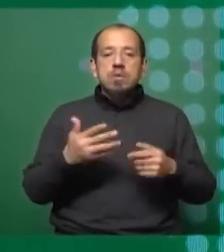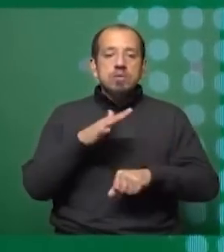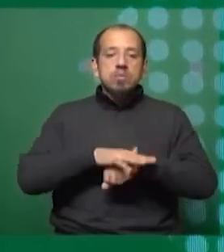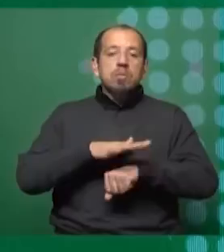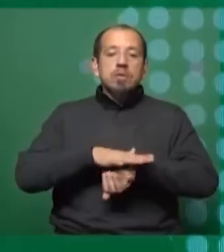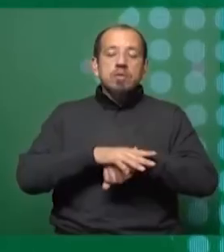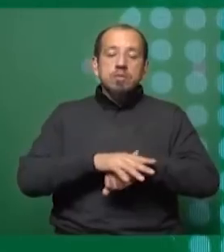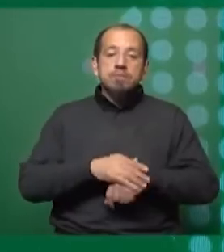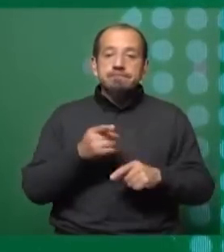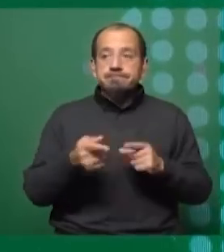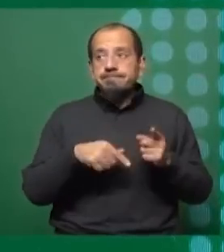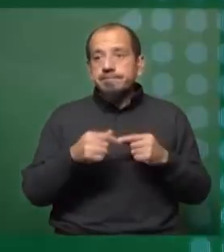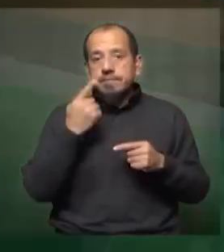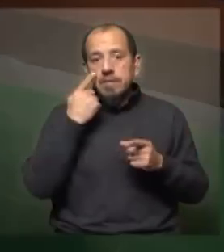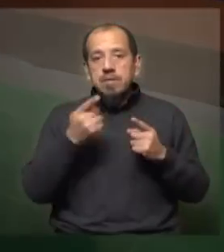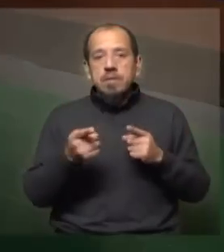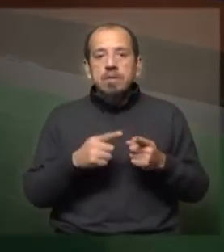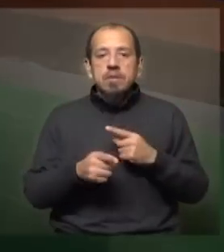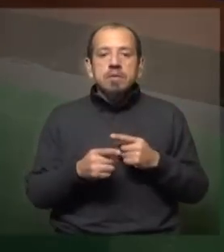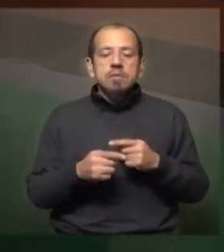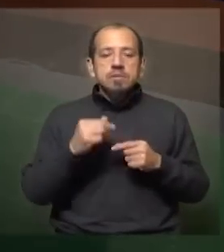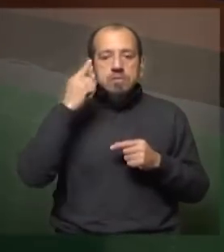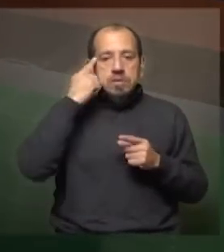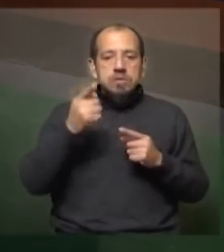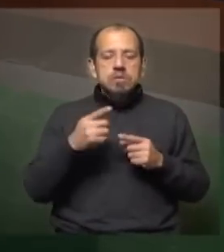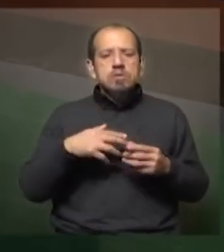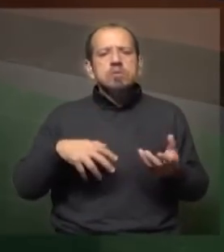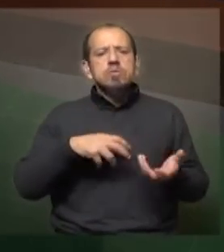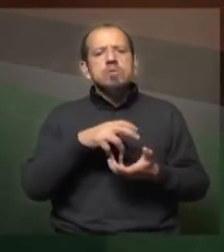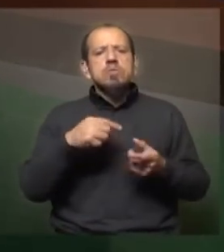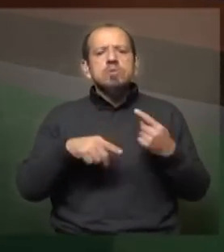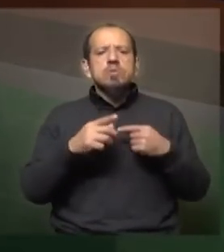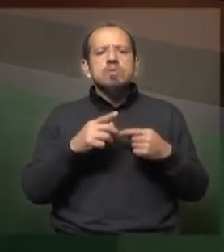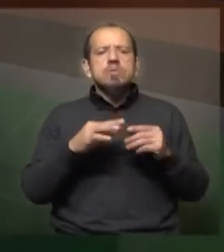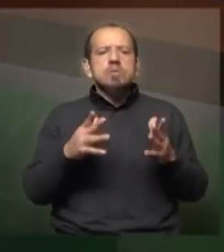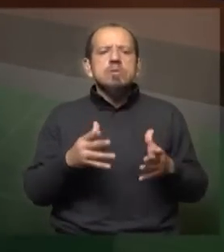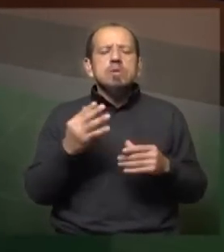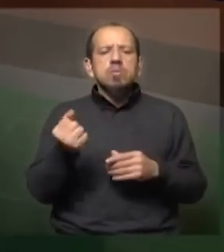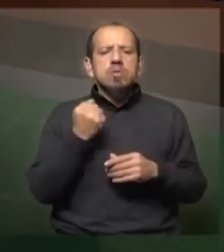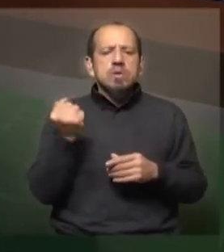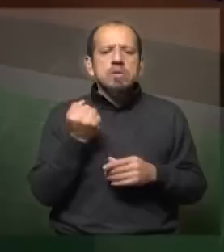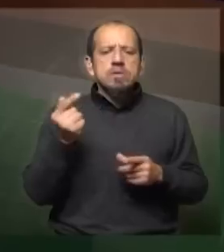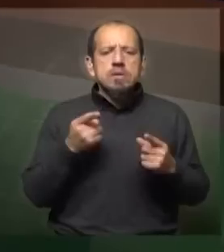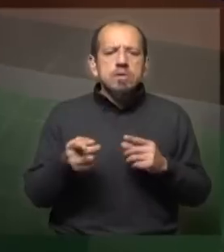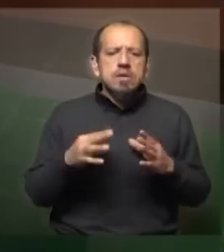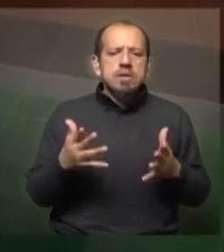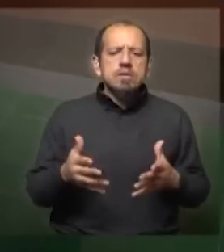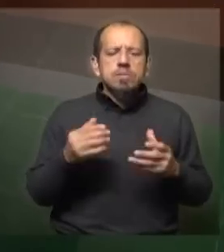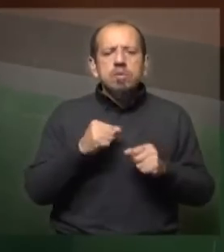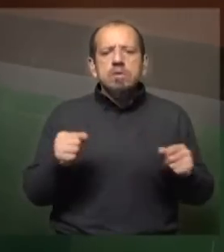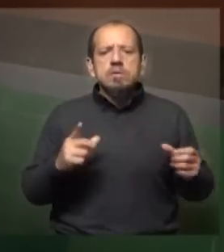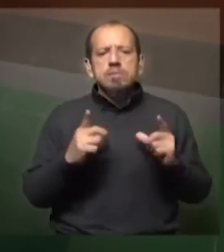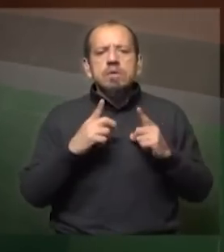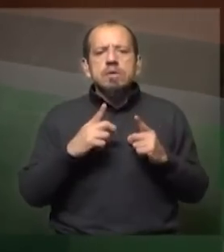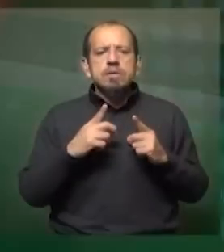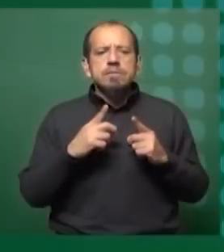excepcional que lo hemos visto y lo hemos analizado acá pensando en ese contexto global Álvaro Qué importancia tiene este evento y qué se puede esperar